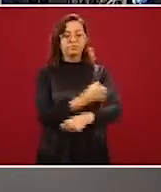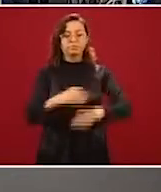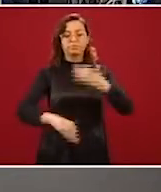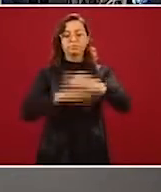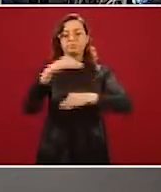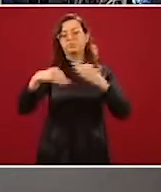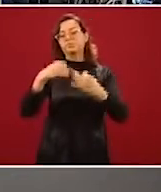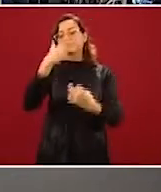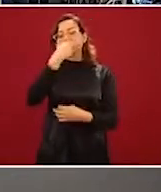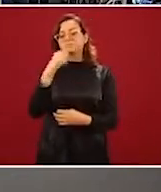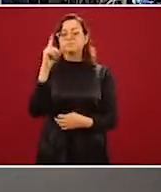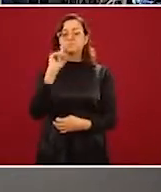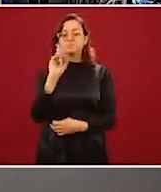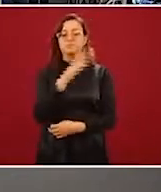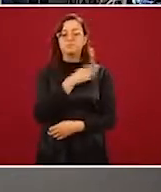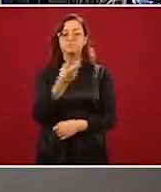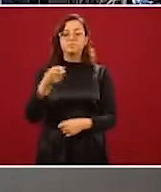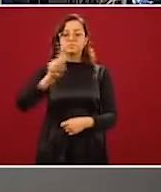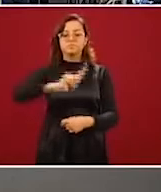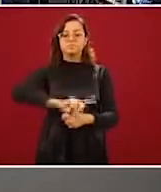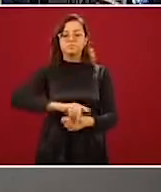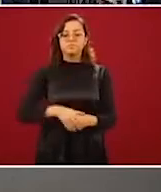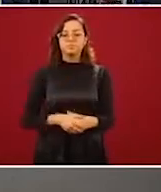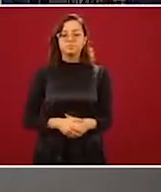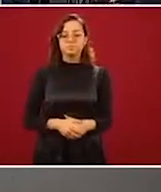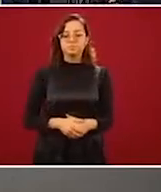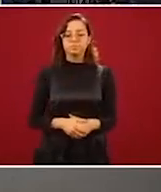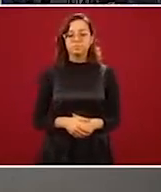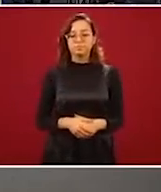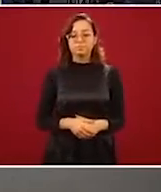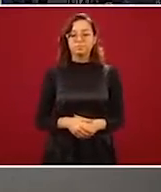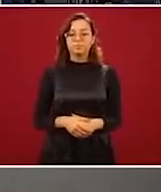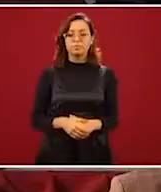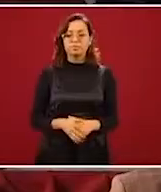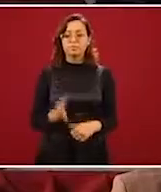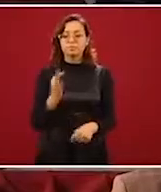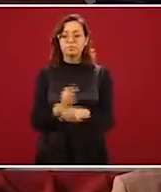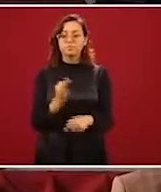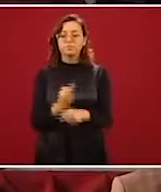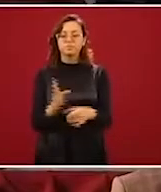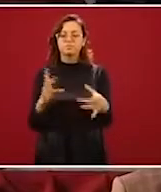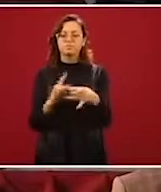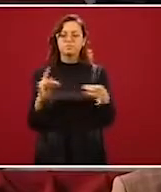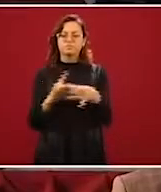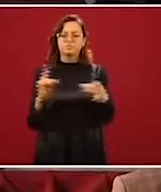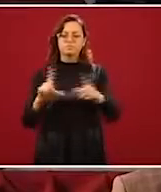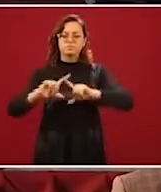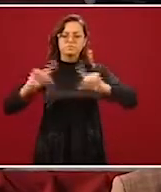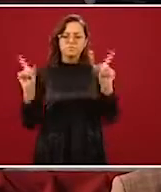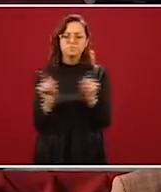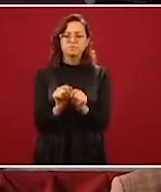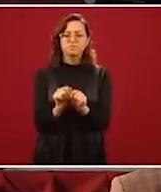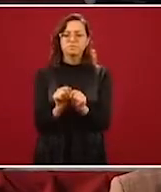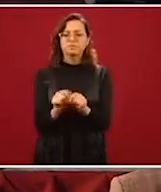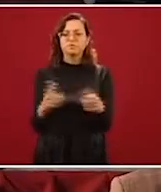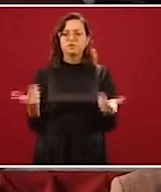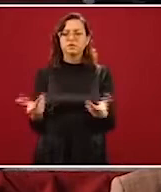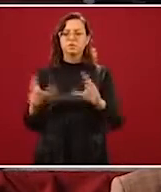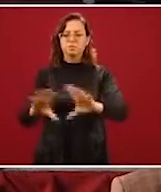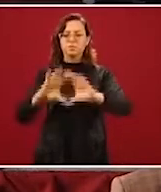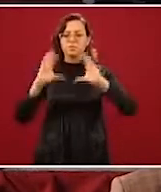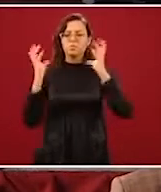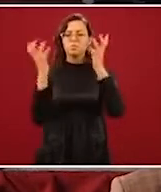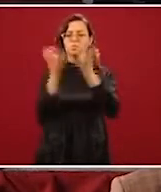detectar a personas infectadas por coronavirus la juez décimo tercera de distrito en materia administrativa en la ciudad de